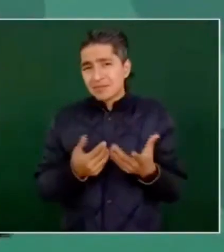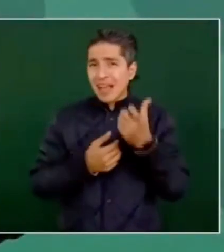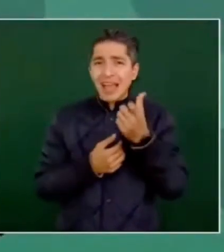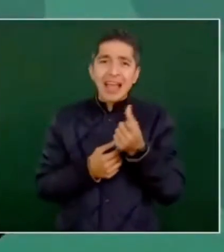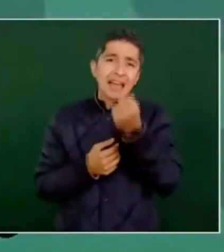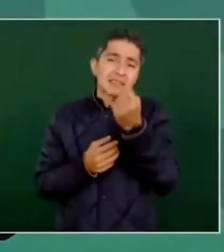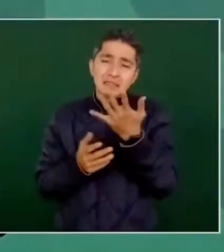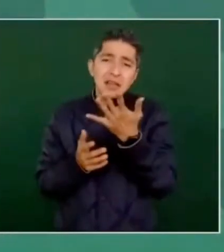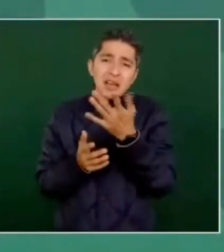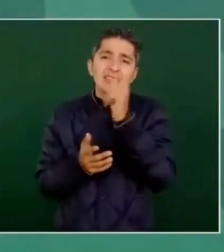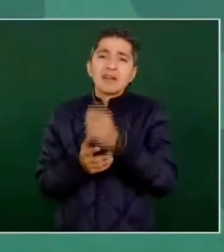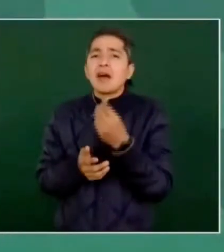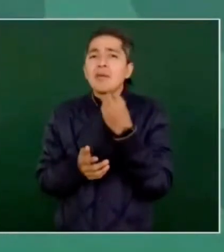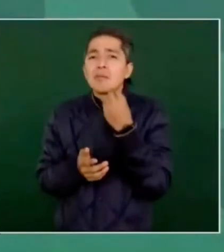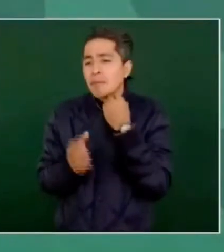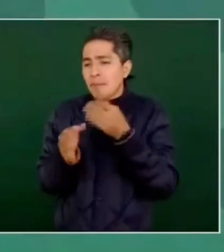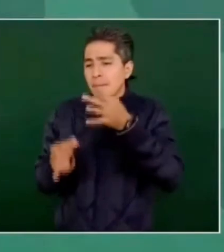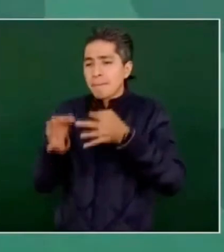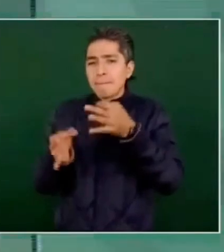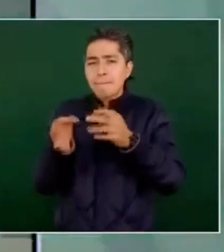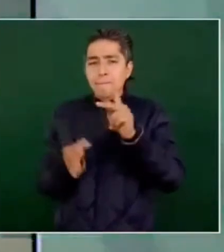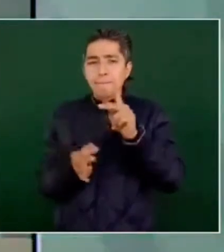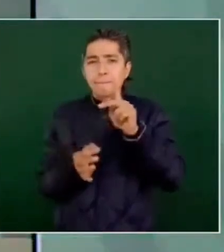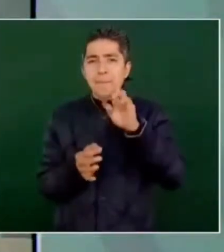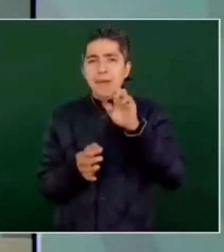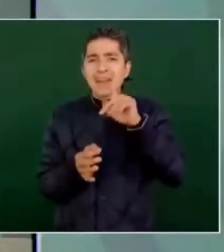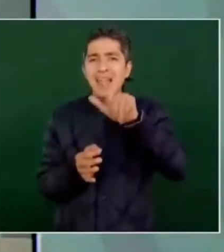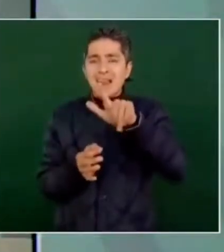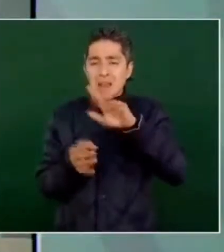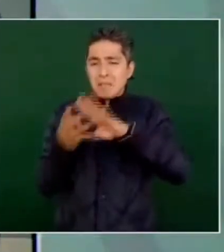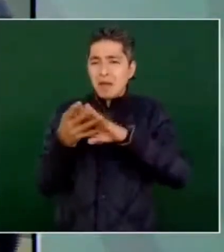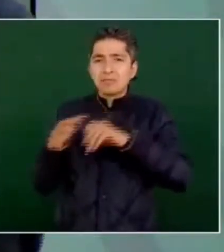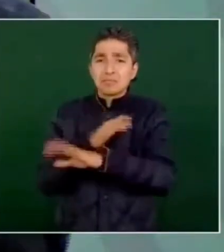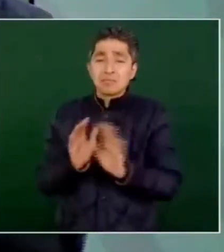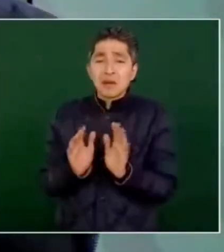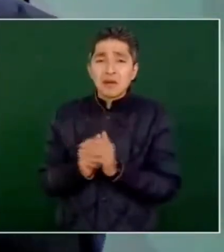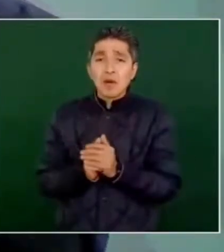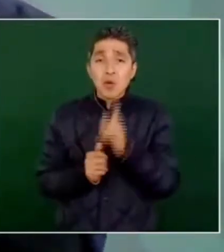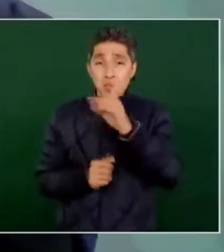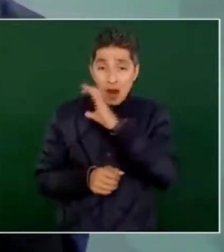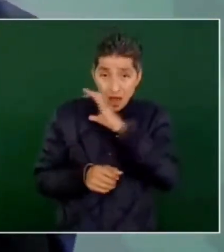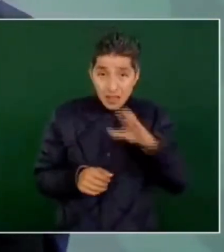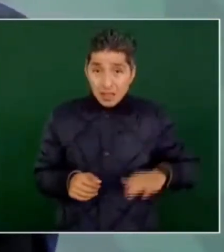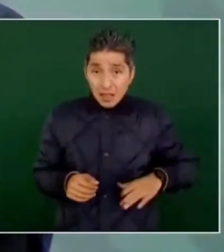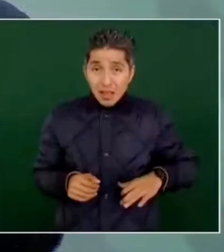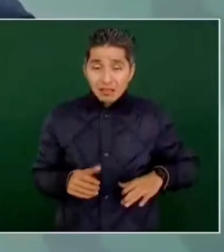derecho penal. Entonces, un candidato no puede,